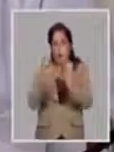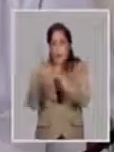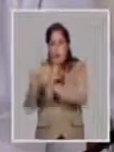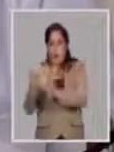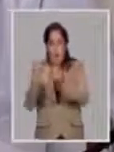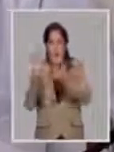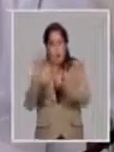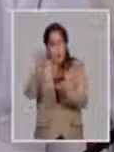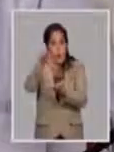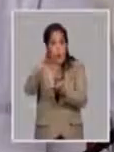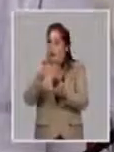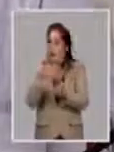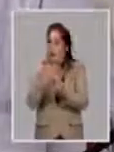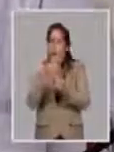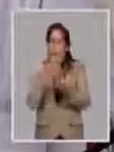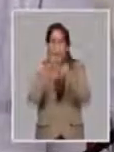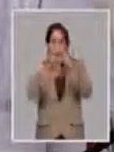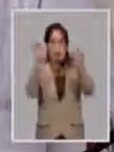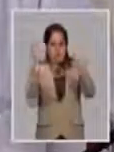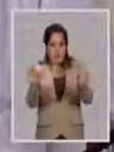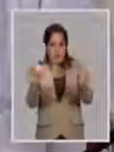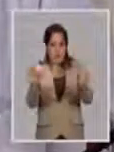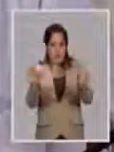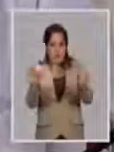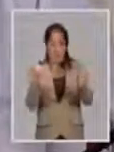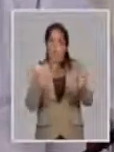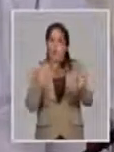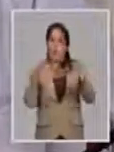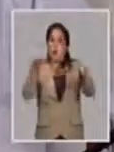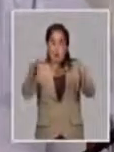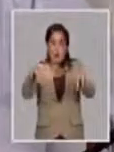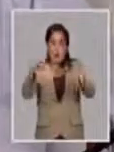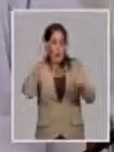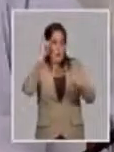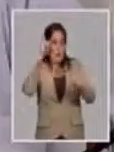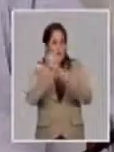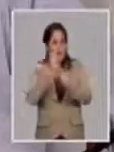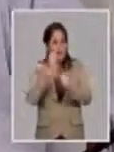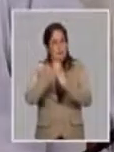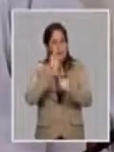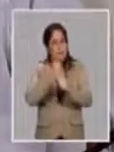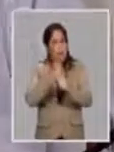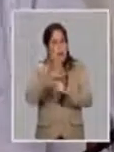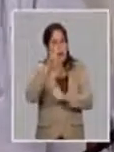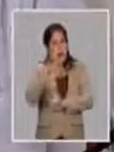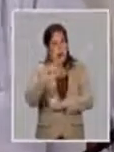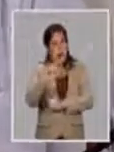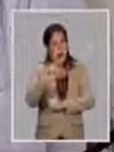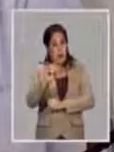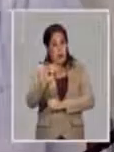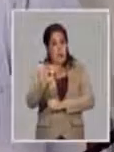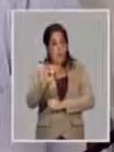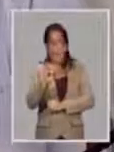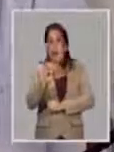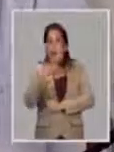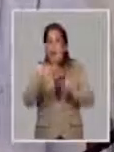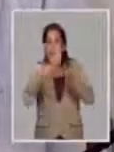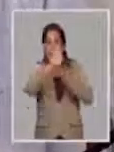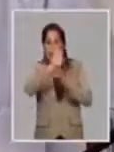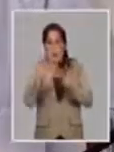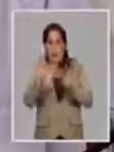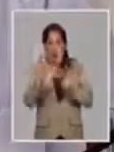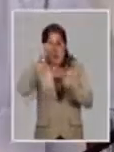por tanto no podían ser en el mismo lugar. Y nosotros tenemos una experiencia de trabajo con más de